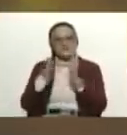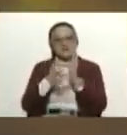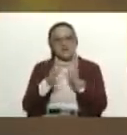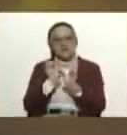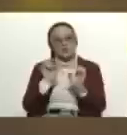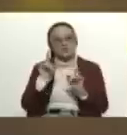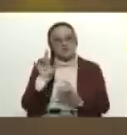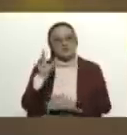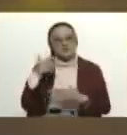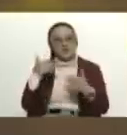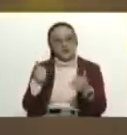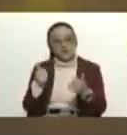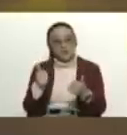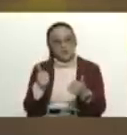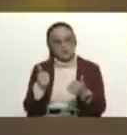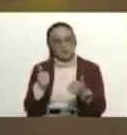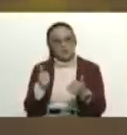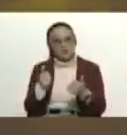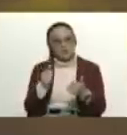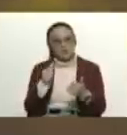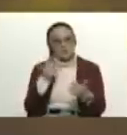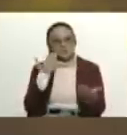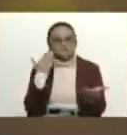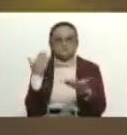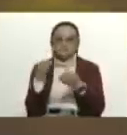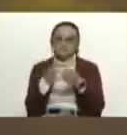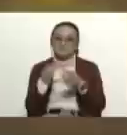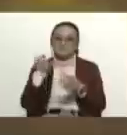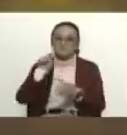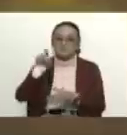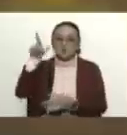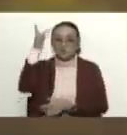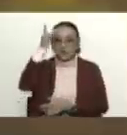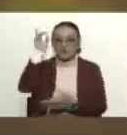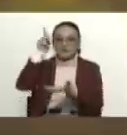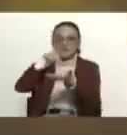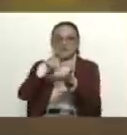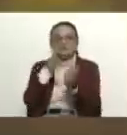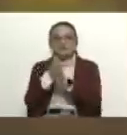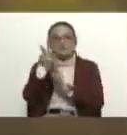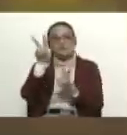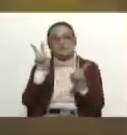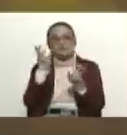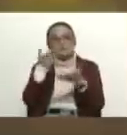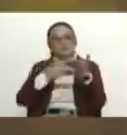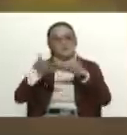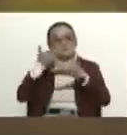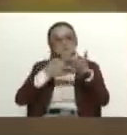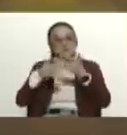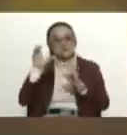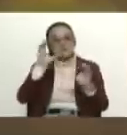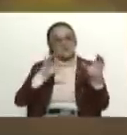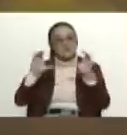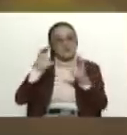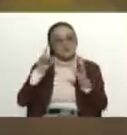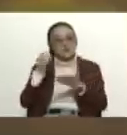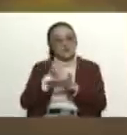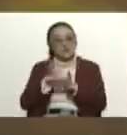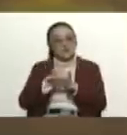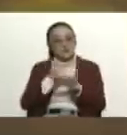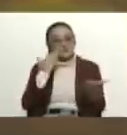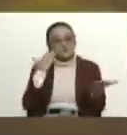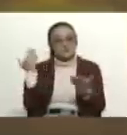Salud, Gabriela Jiménez, de la comitiva venezolana en la capital india, sobre estos intercambios a nivel científico y